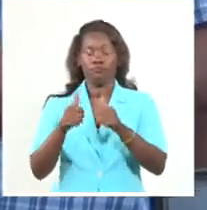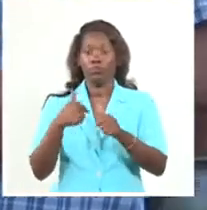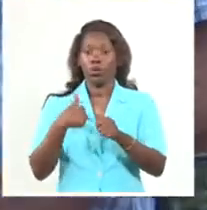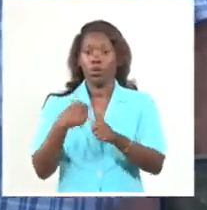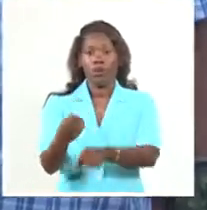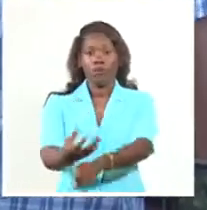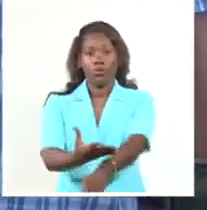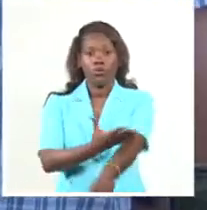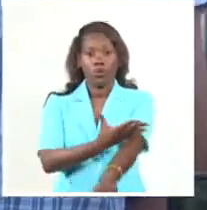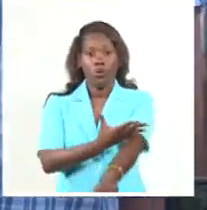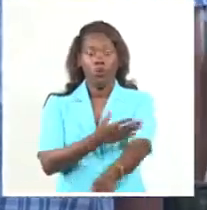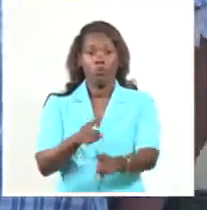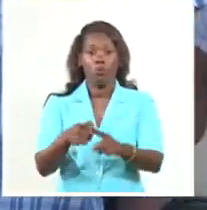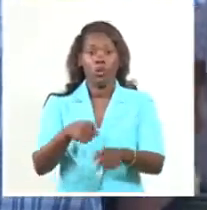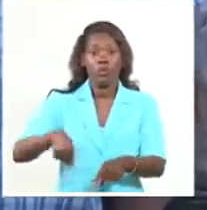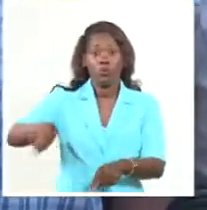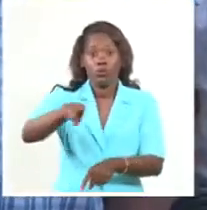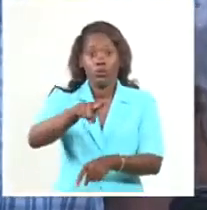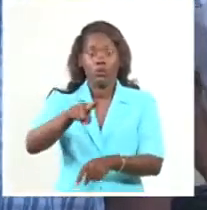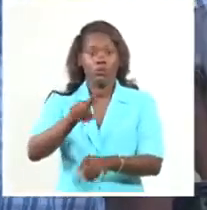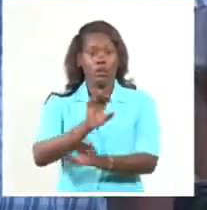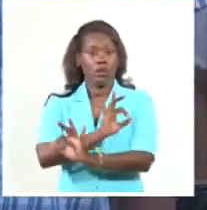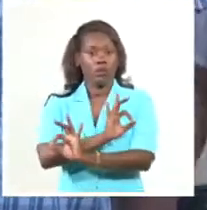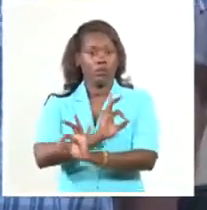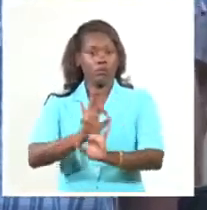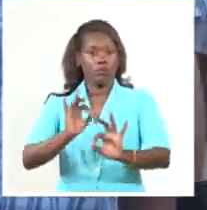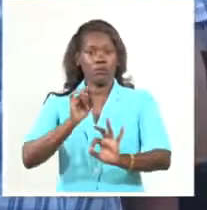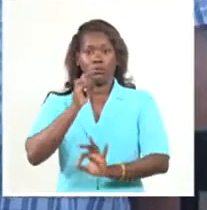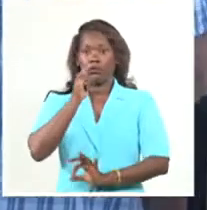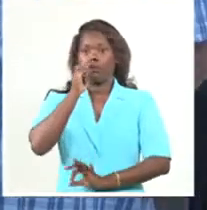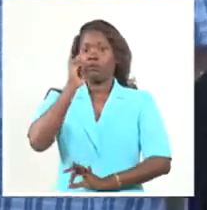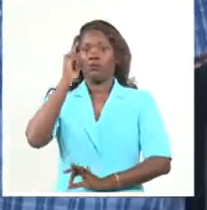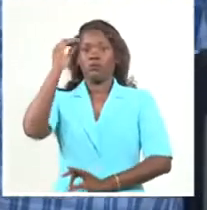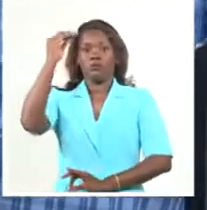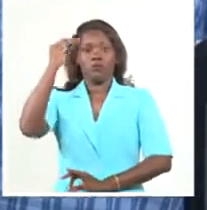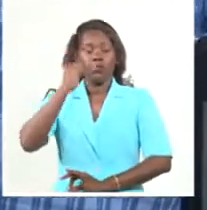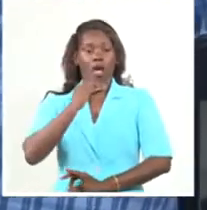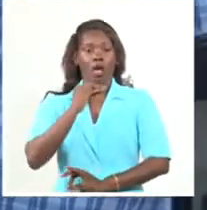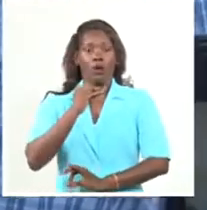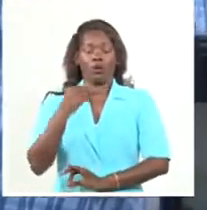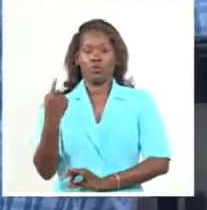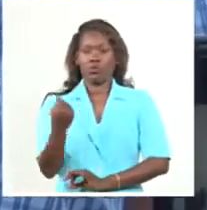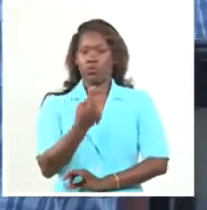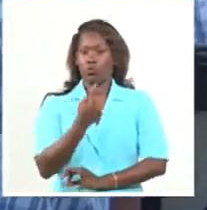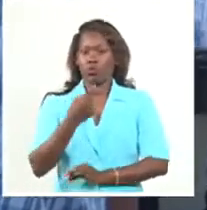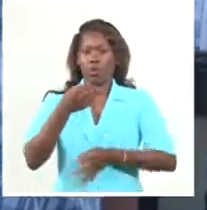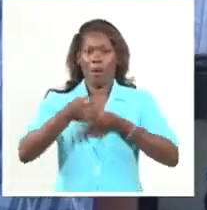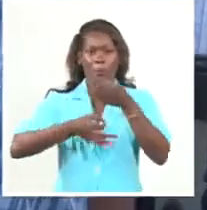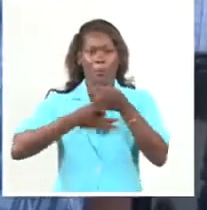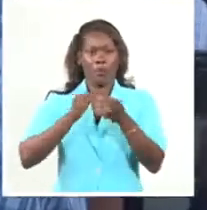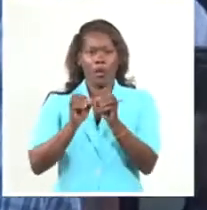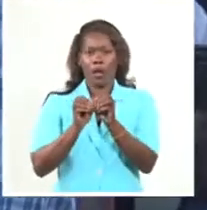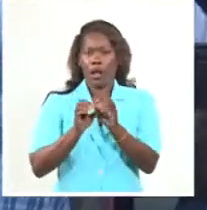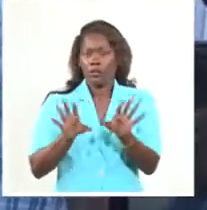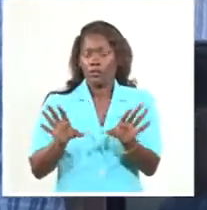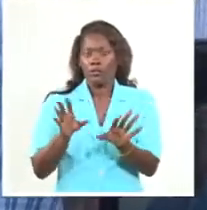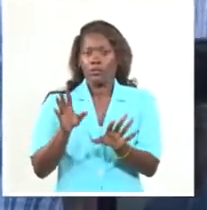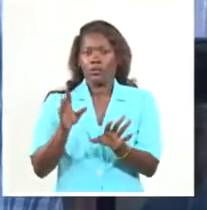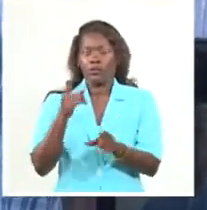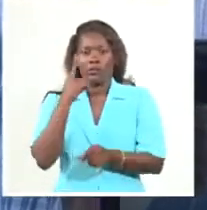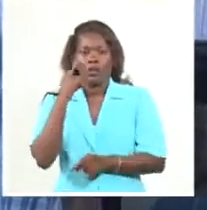esta población lo educada que es, lo oculta, el nivel de detalle ese que tienen para todo, mantenerlo bonito,